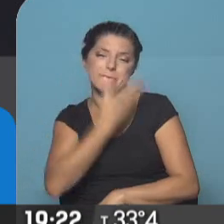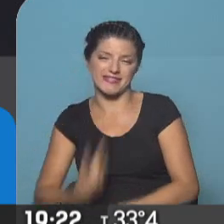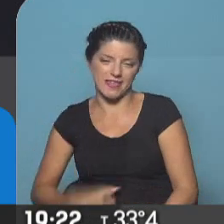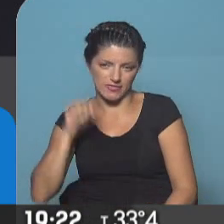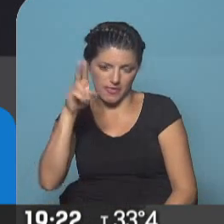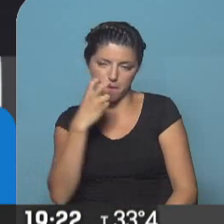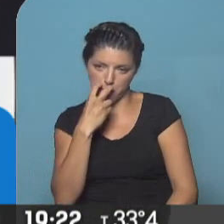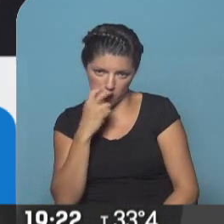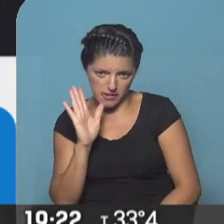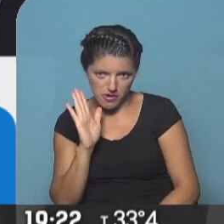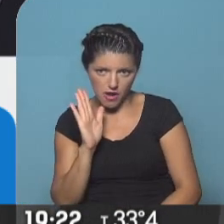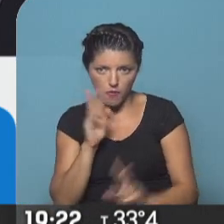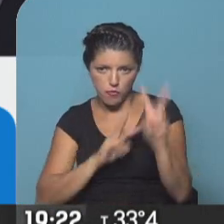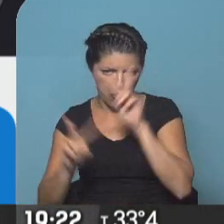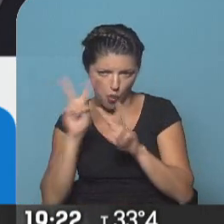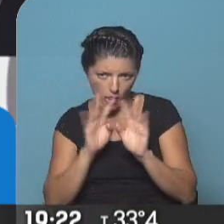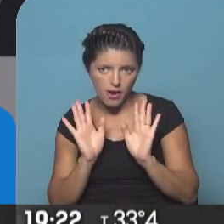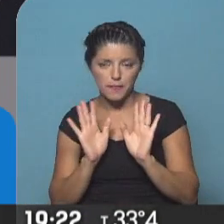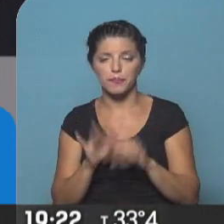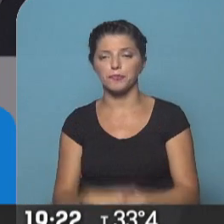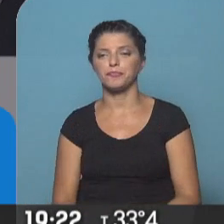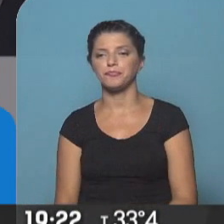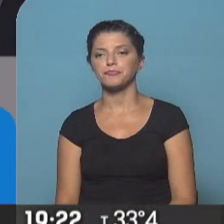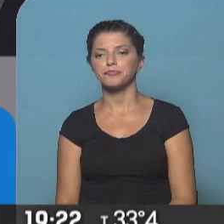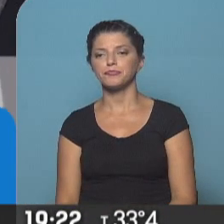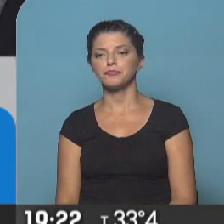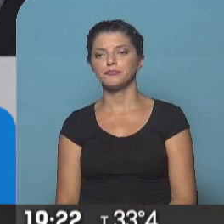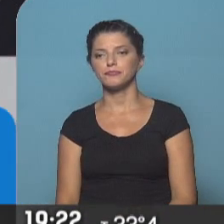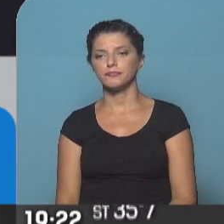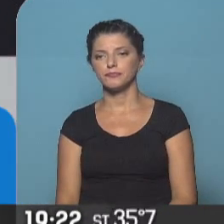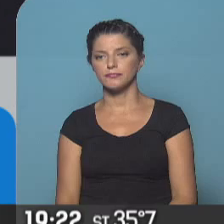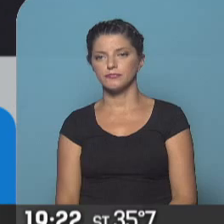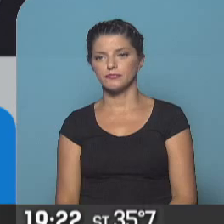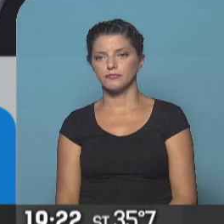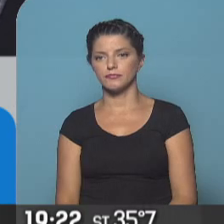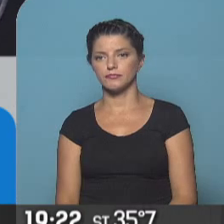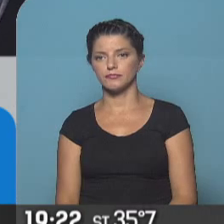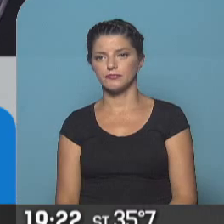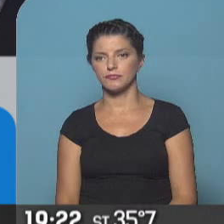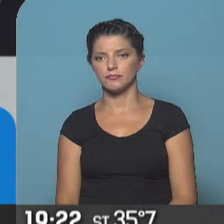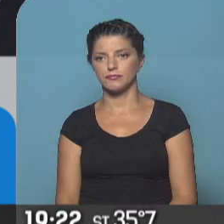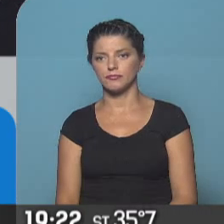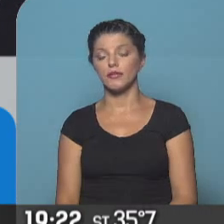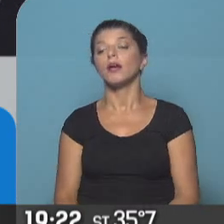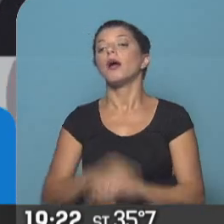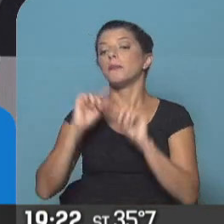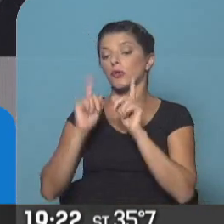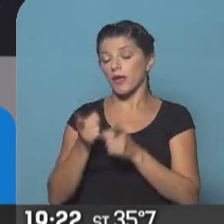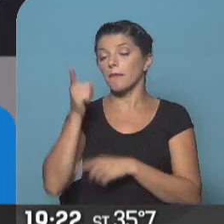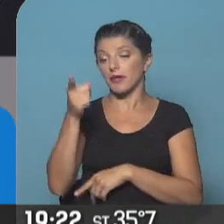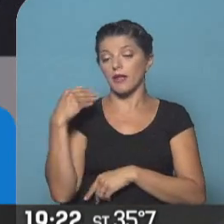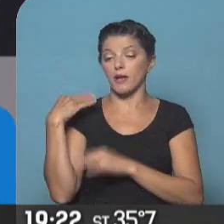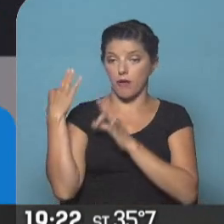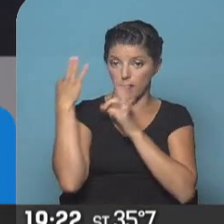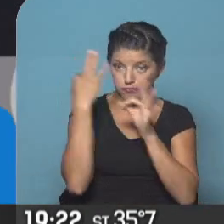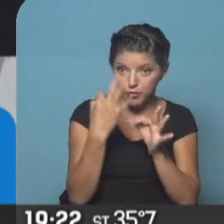a puertas cerradas, ¿no? Se hablan estas cosas. Pero bueno, también el Papa va a visitar Temuco,